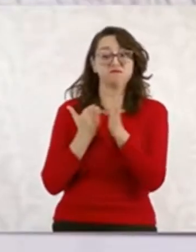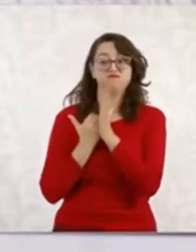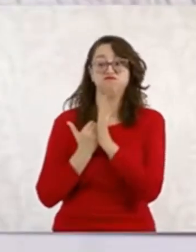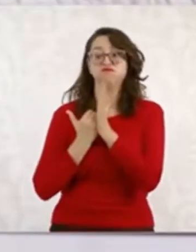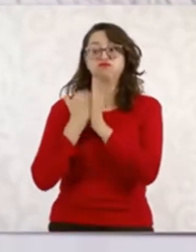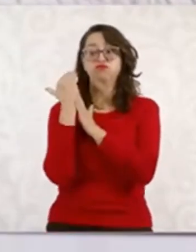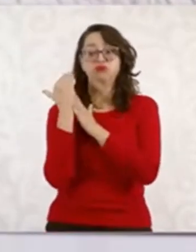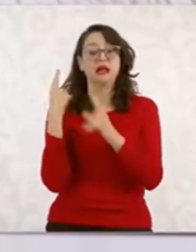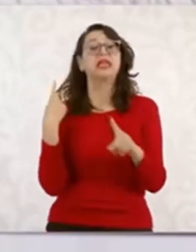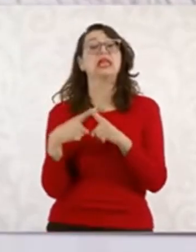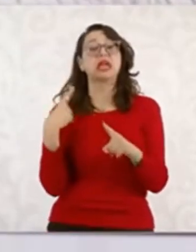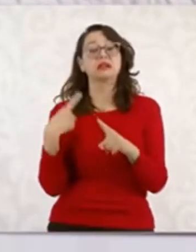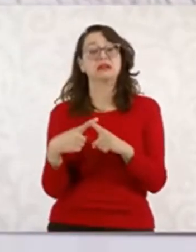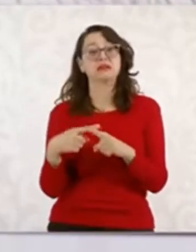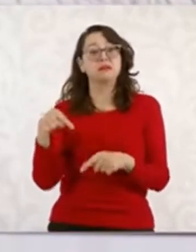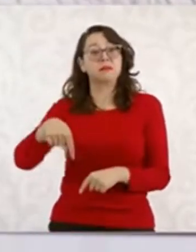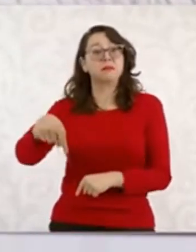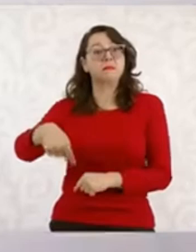México.